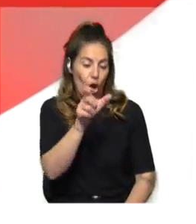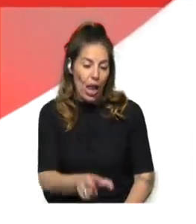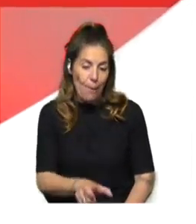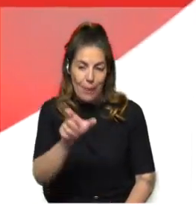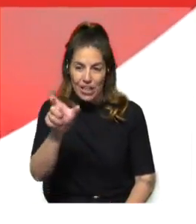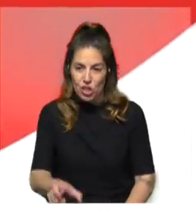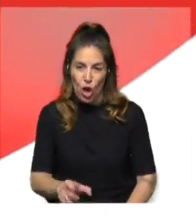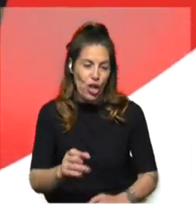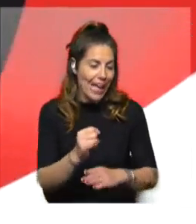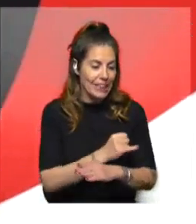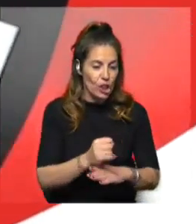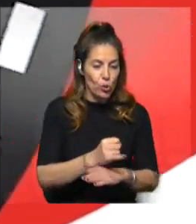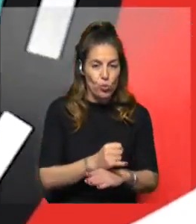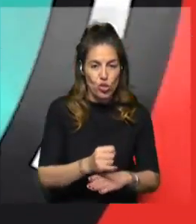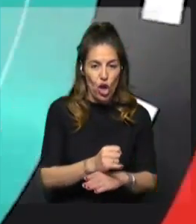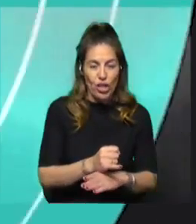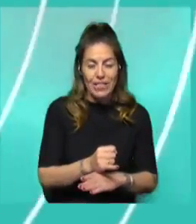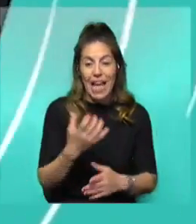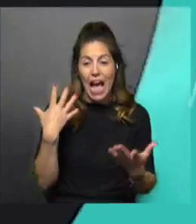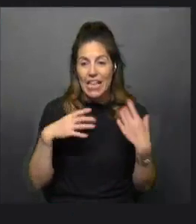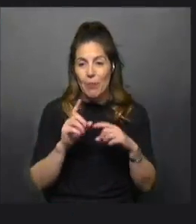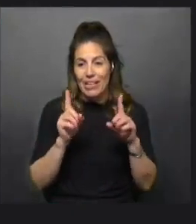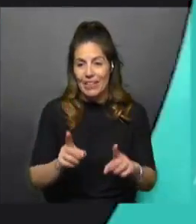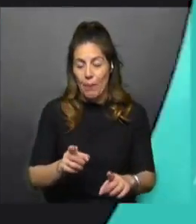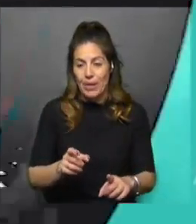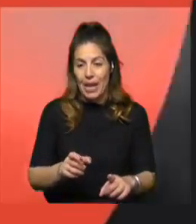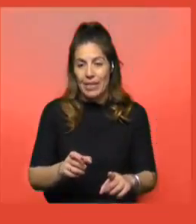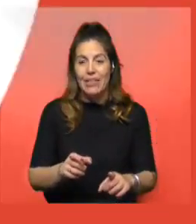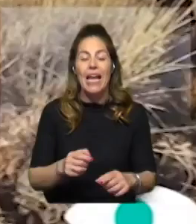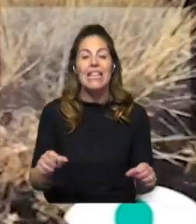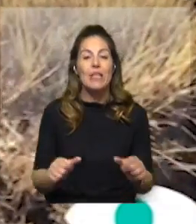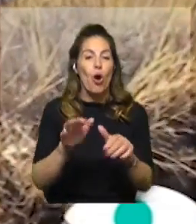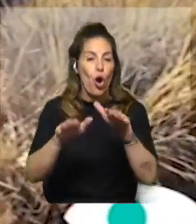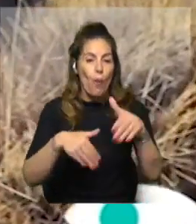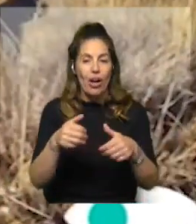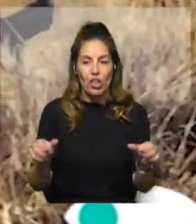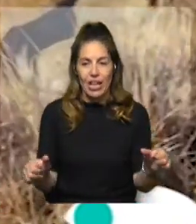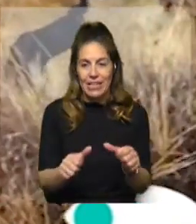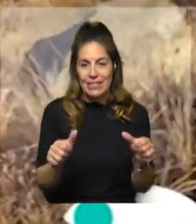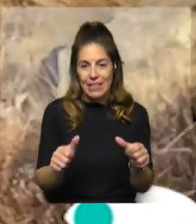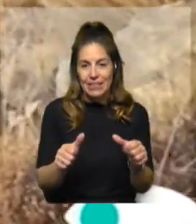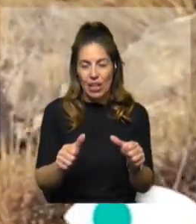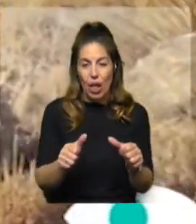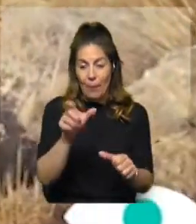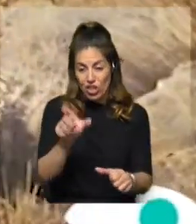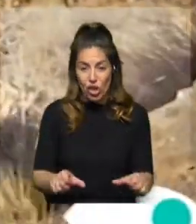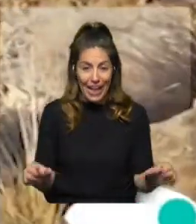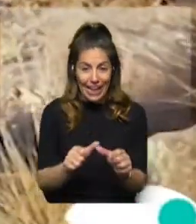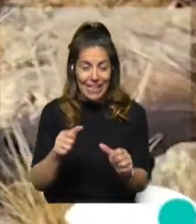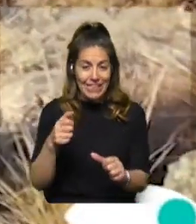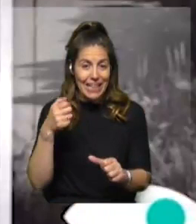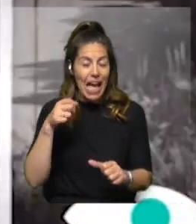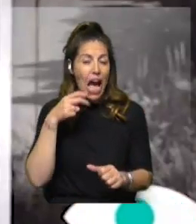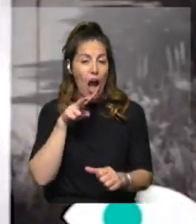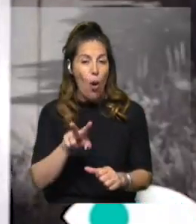en las instituciones, en las mascotas. Hicimos una convocatoria a realizadores de audiovisual